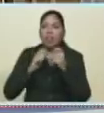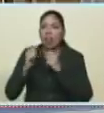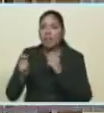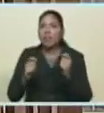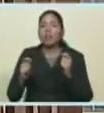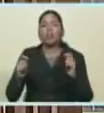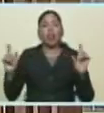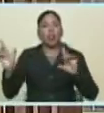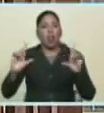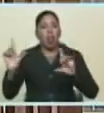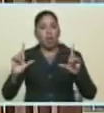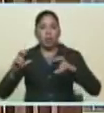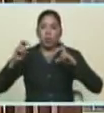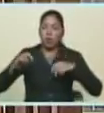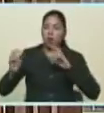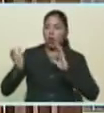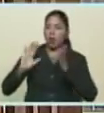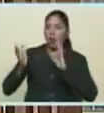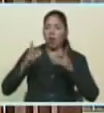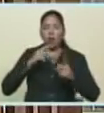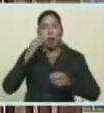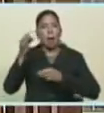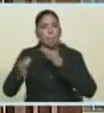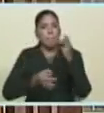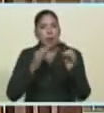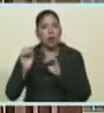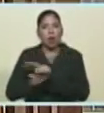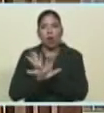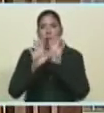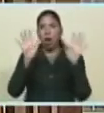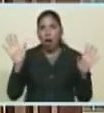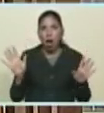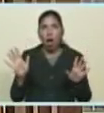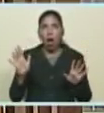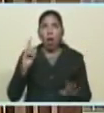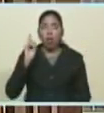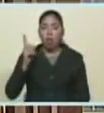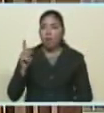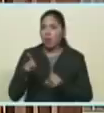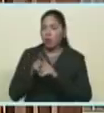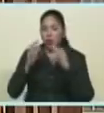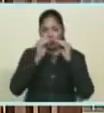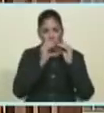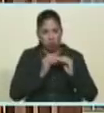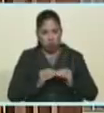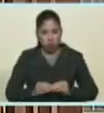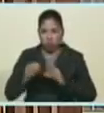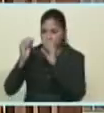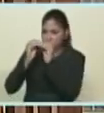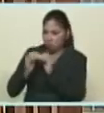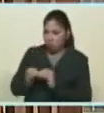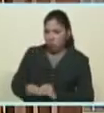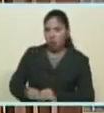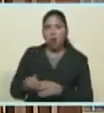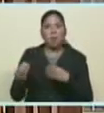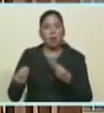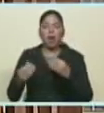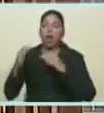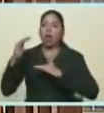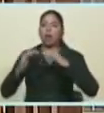cálculo. Porque en general el presupuesto de la nación debería utilizar estos mismos criterios, es para nosotros ir equilibrando el